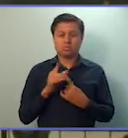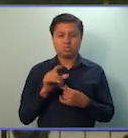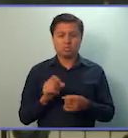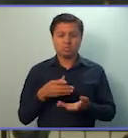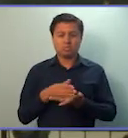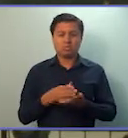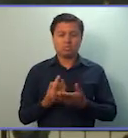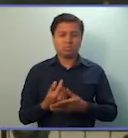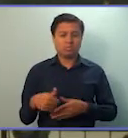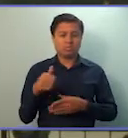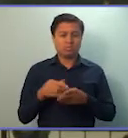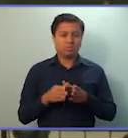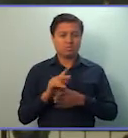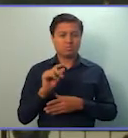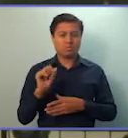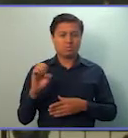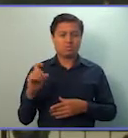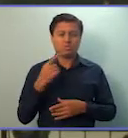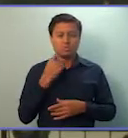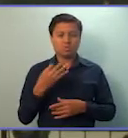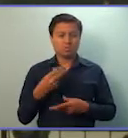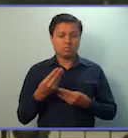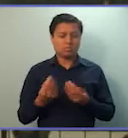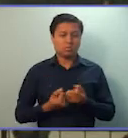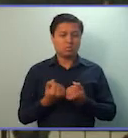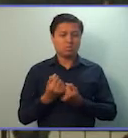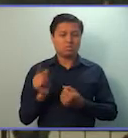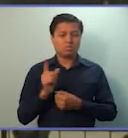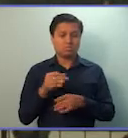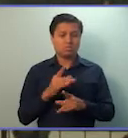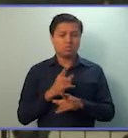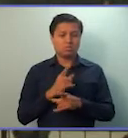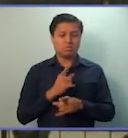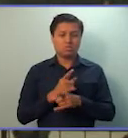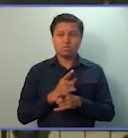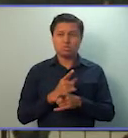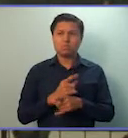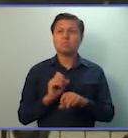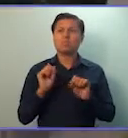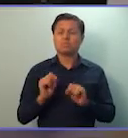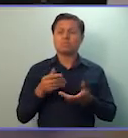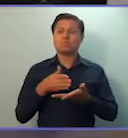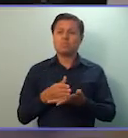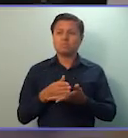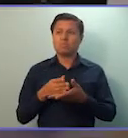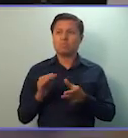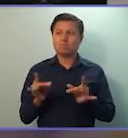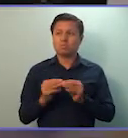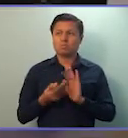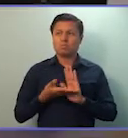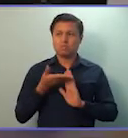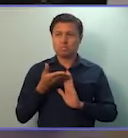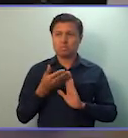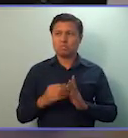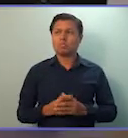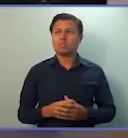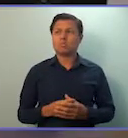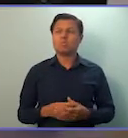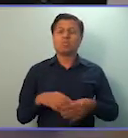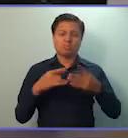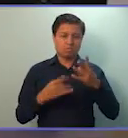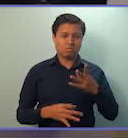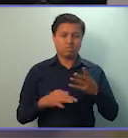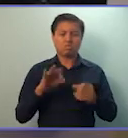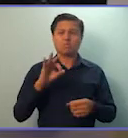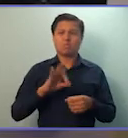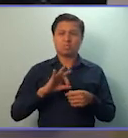un cargo de un organismo electoral es que deben de darle todos los permisos correspondientes para poder asistir a desarrollar esta jornada y en el código electoral